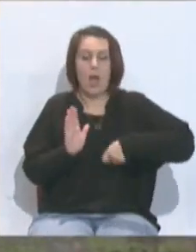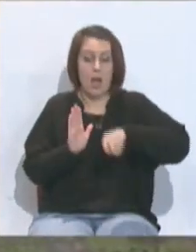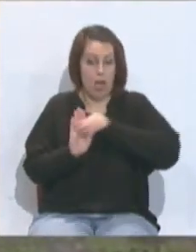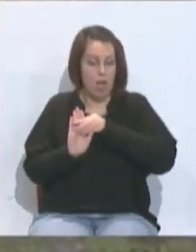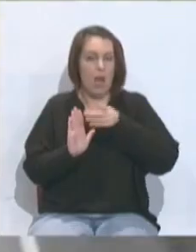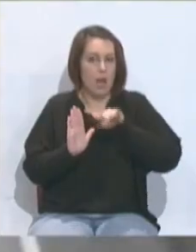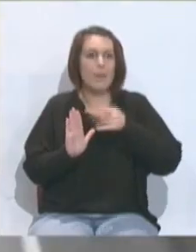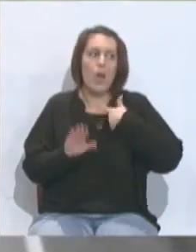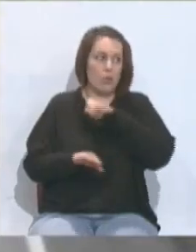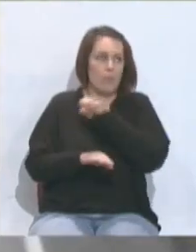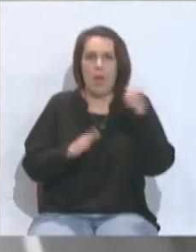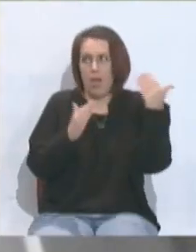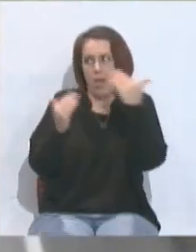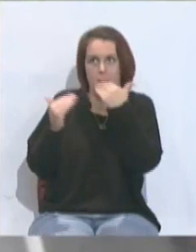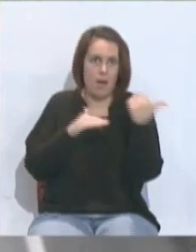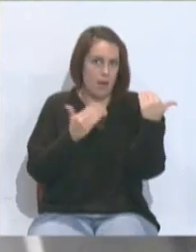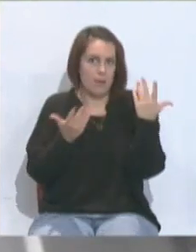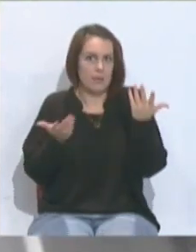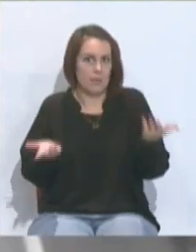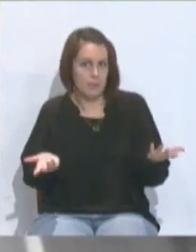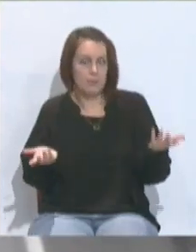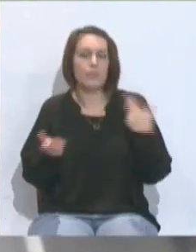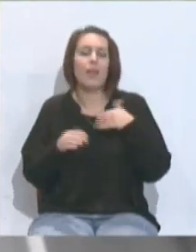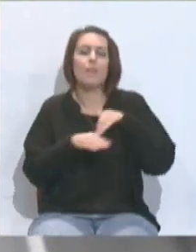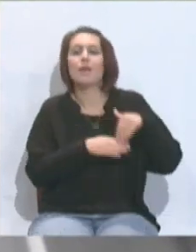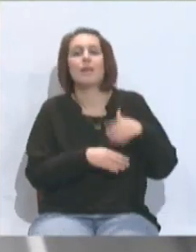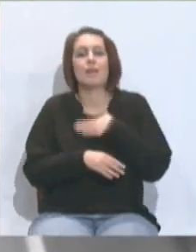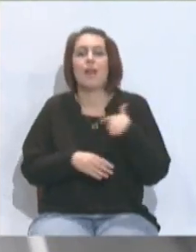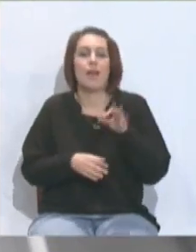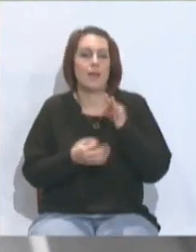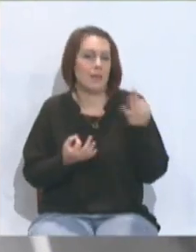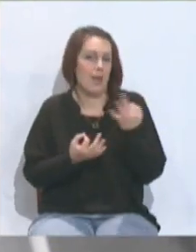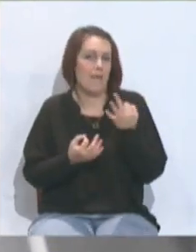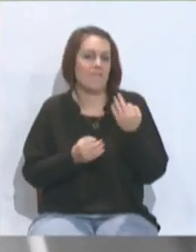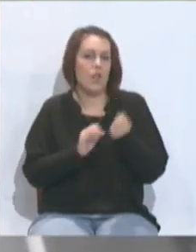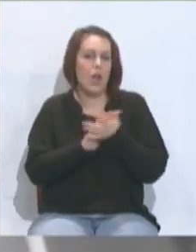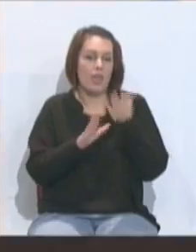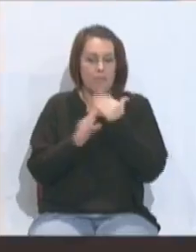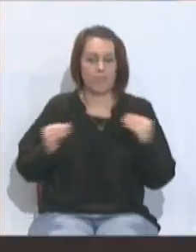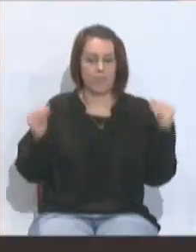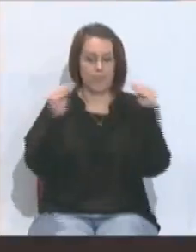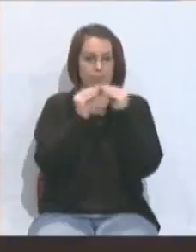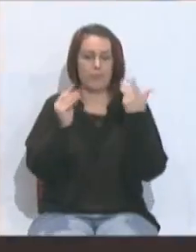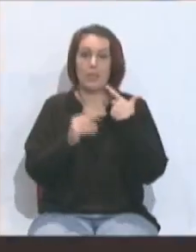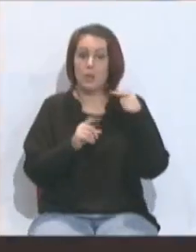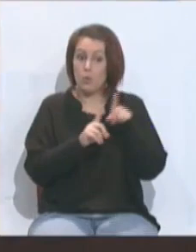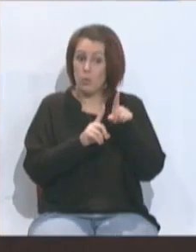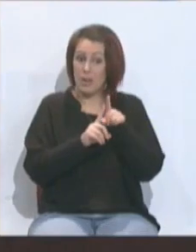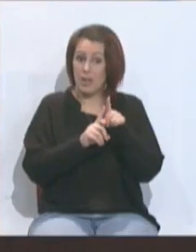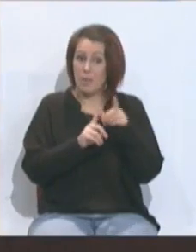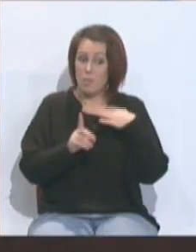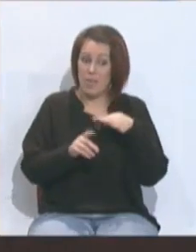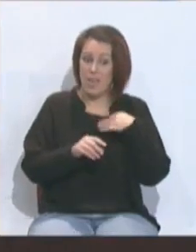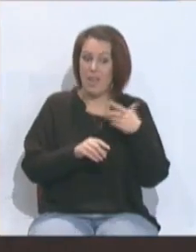Unión Europea venía recogido. Y aparte de eso, lo que se quieren es unificar velocidades. No podemos estar permitiendo que se